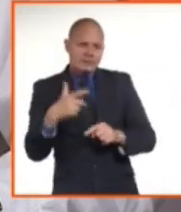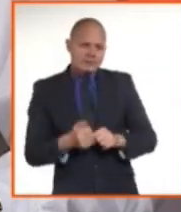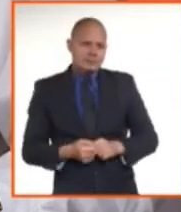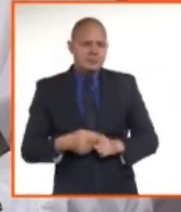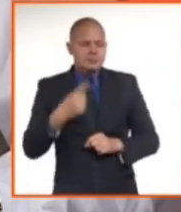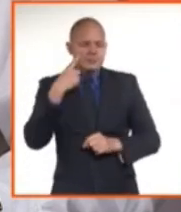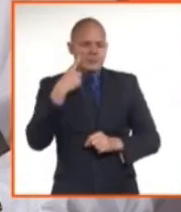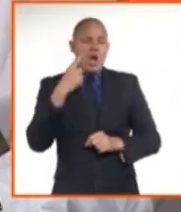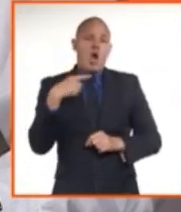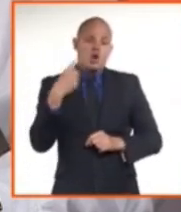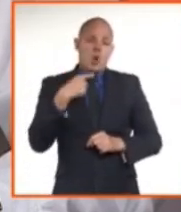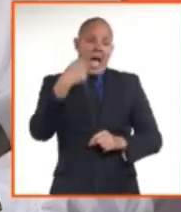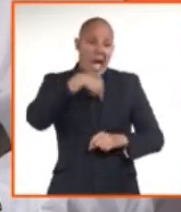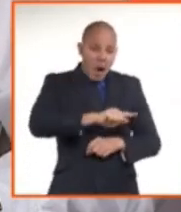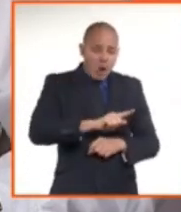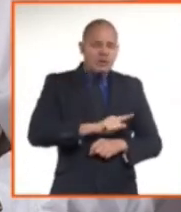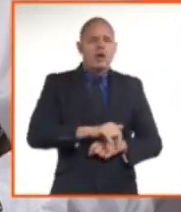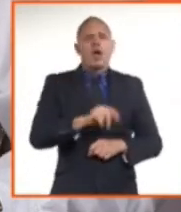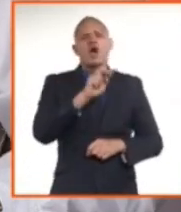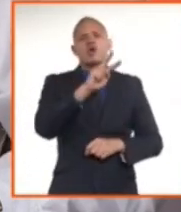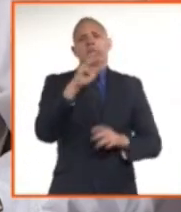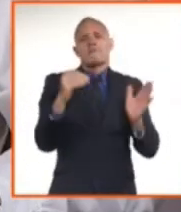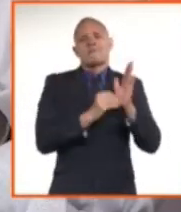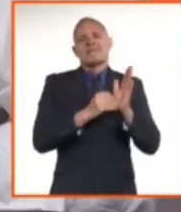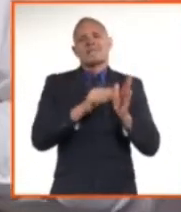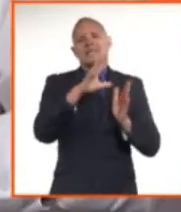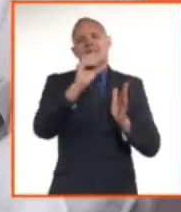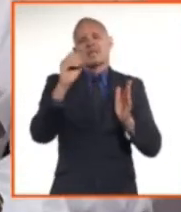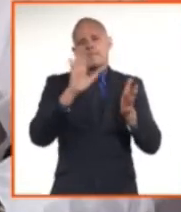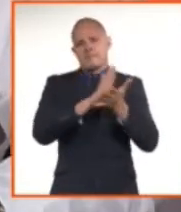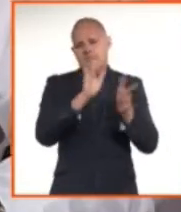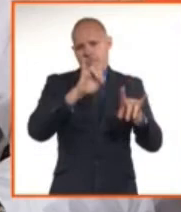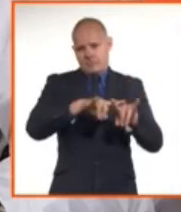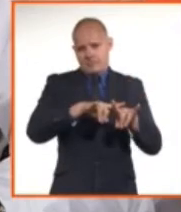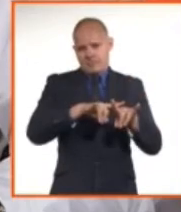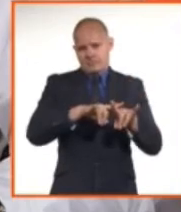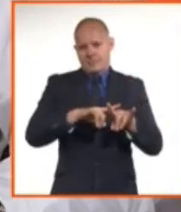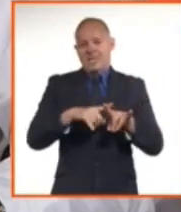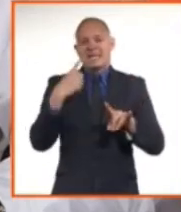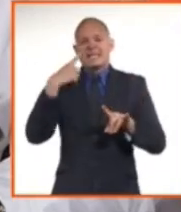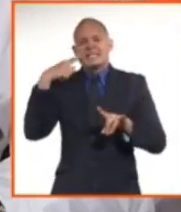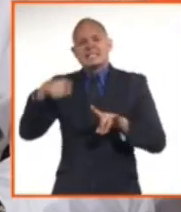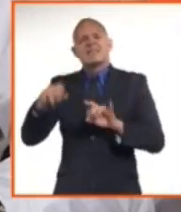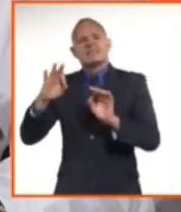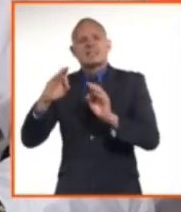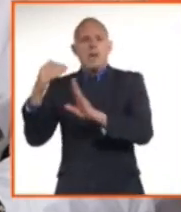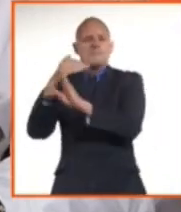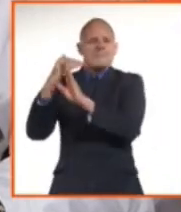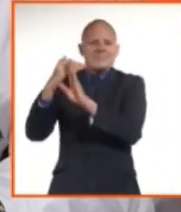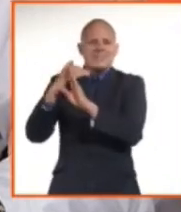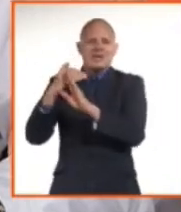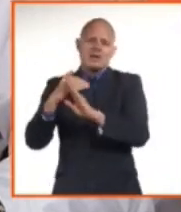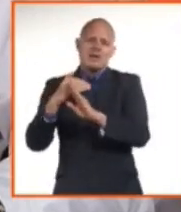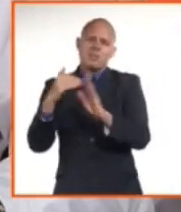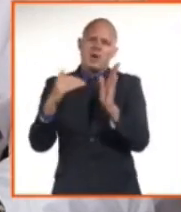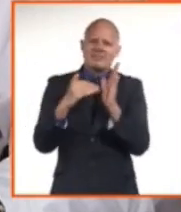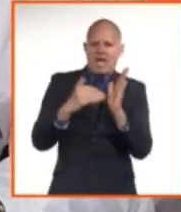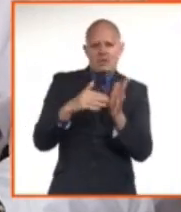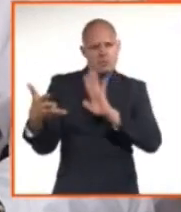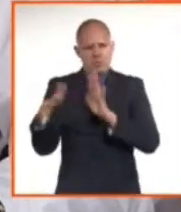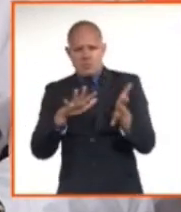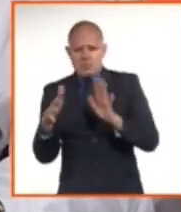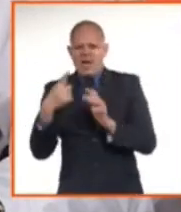son 2.500 megawatts y se están produciendo demandas en los picos de máxima demanda del país de 2.900